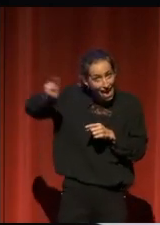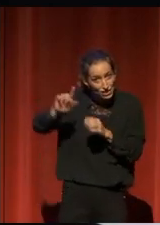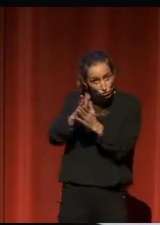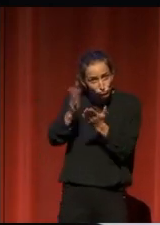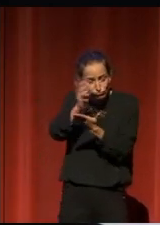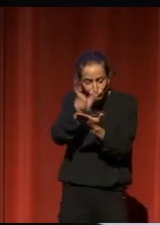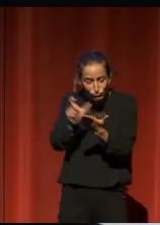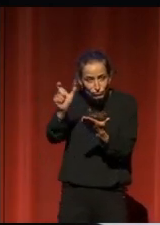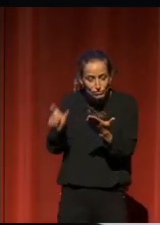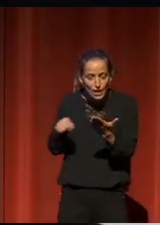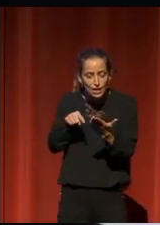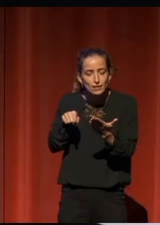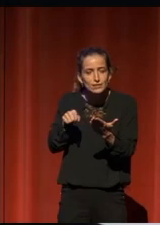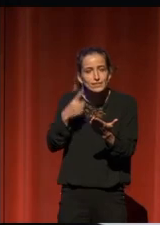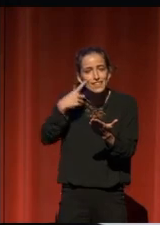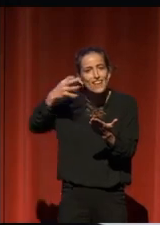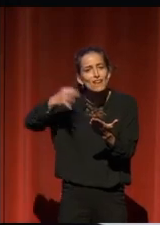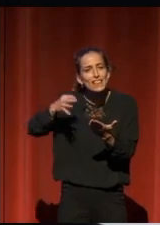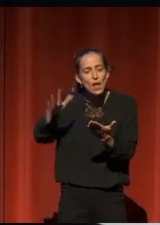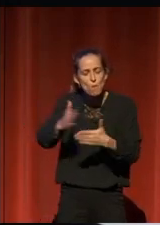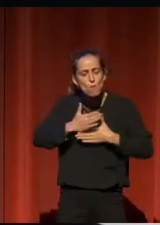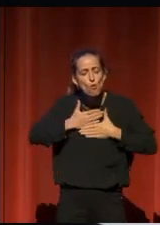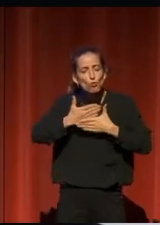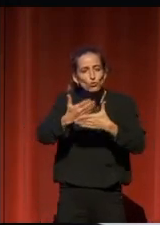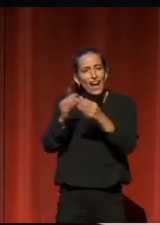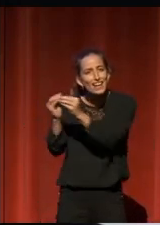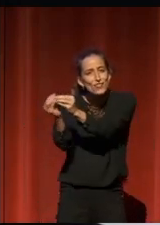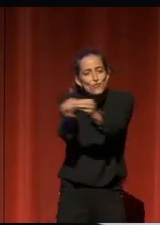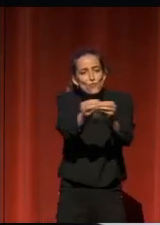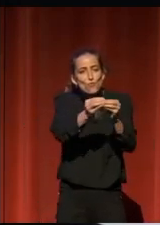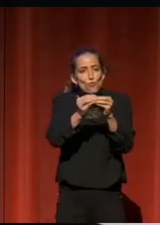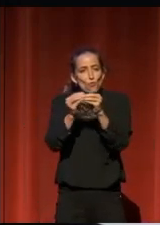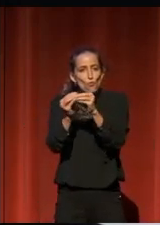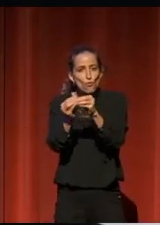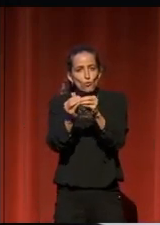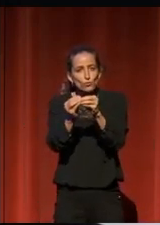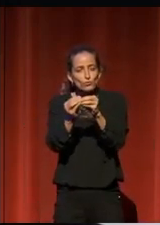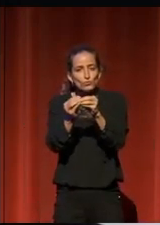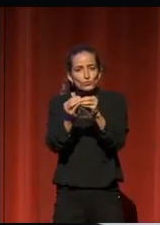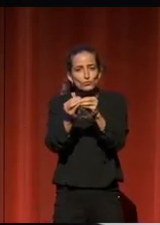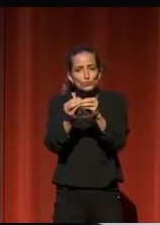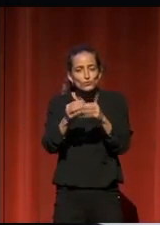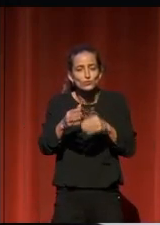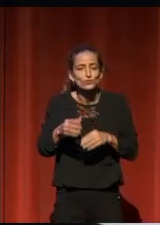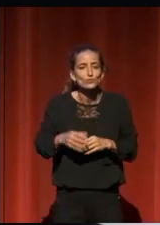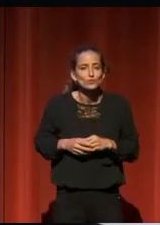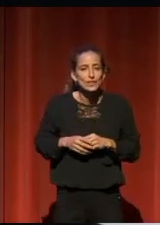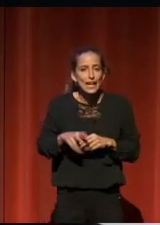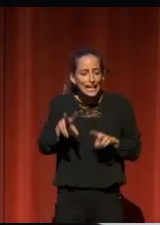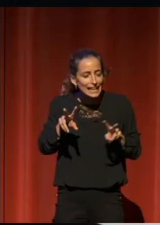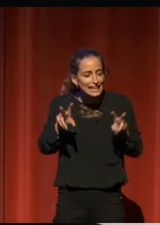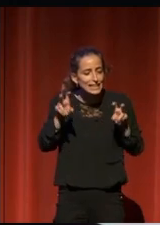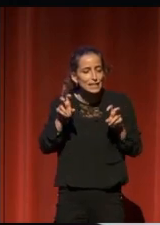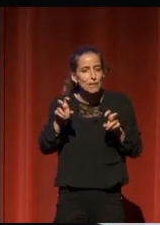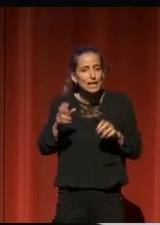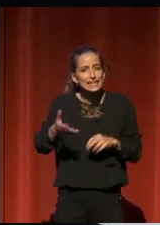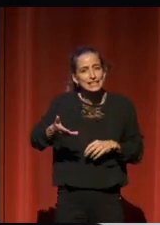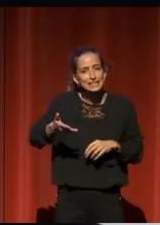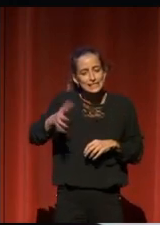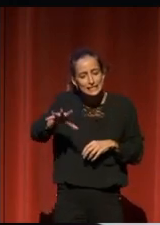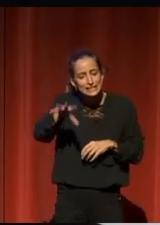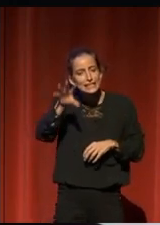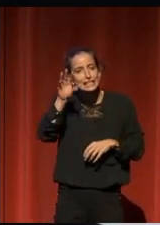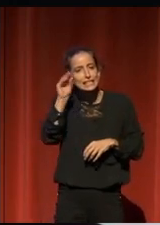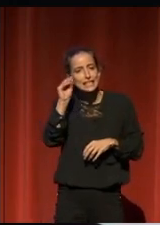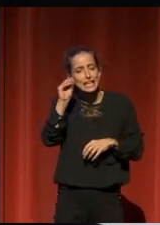verdad, hay una voluntad común, y esa voluntad no es otra que la de tratar de entender